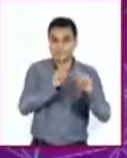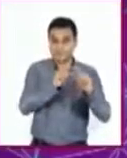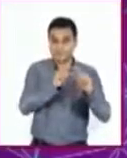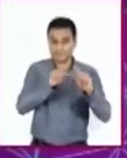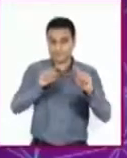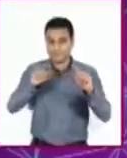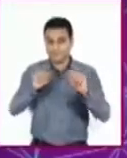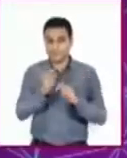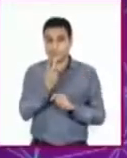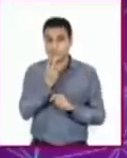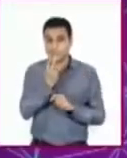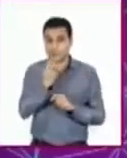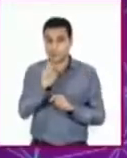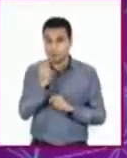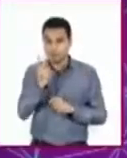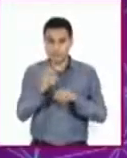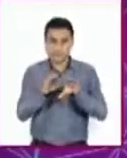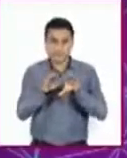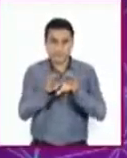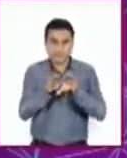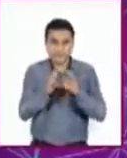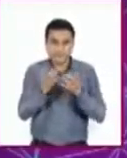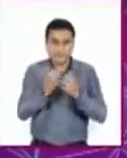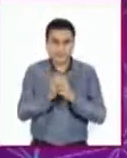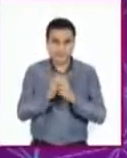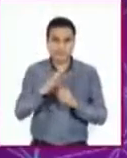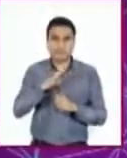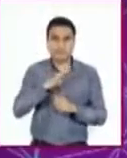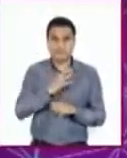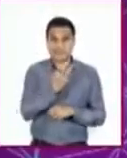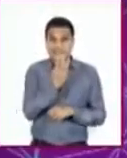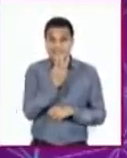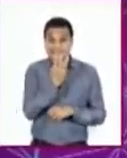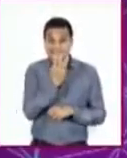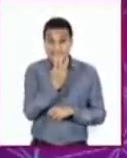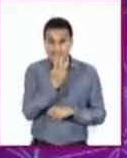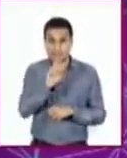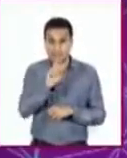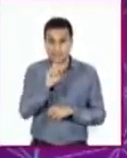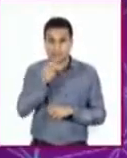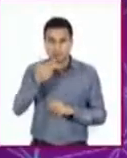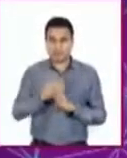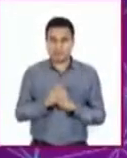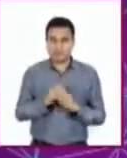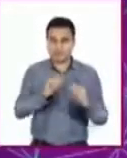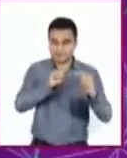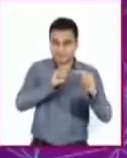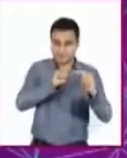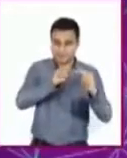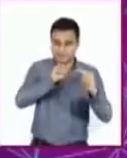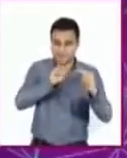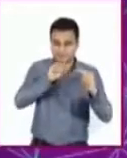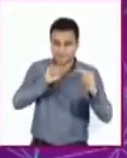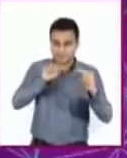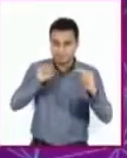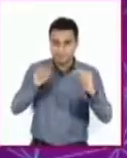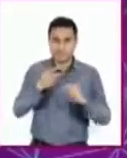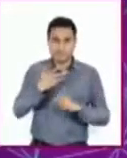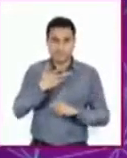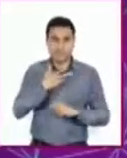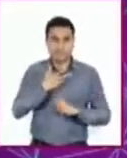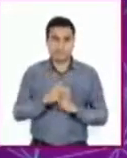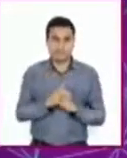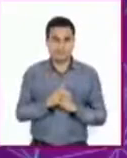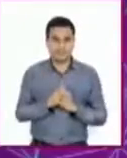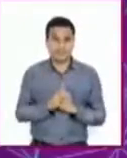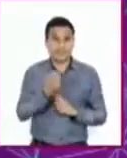2 décimos hay 3 enteros 8 décimos de unidades y como el movimiento es hacia la derecha, se